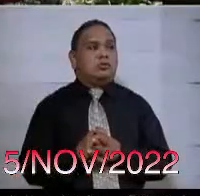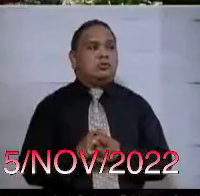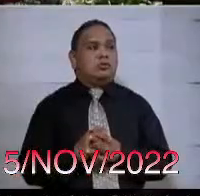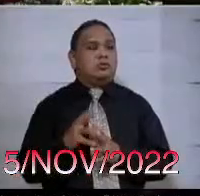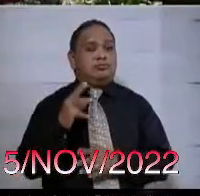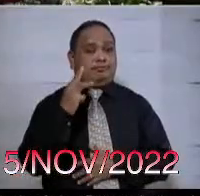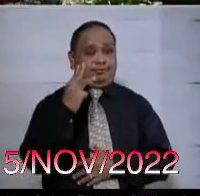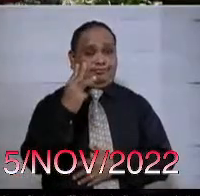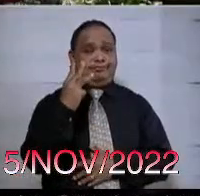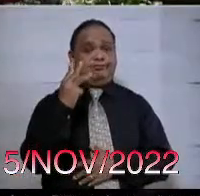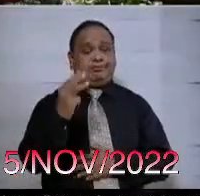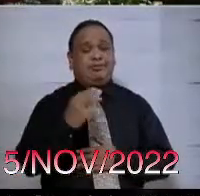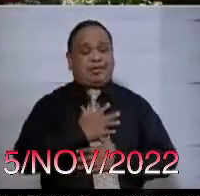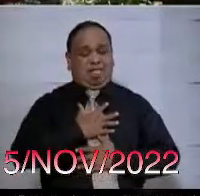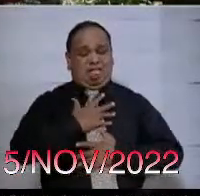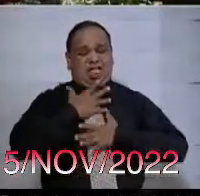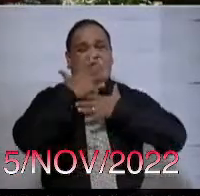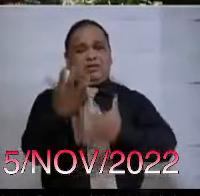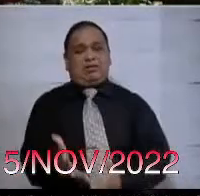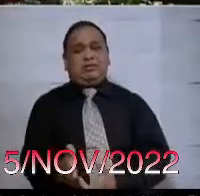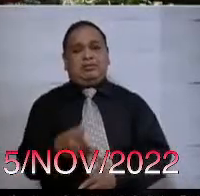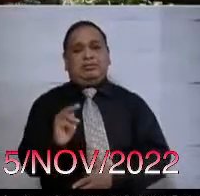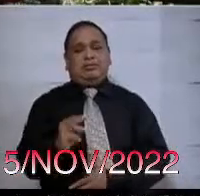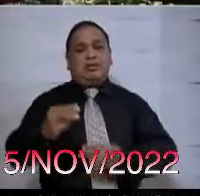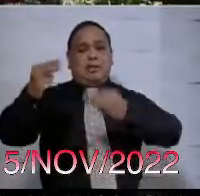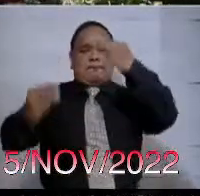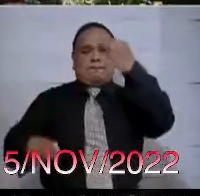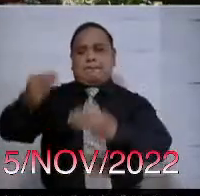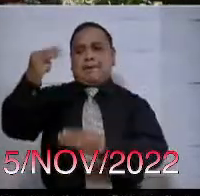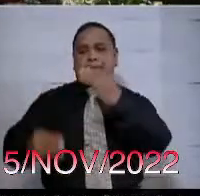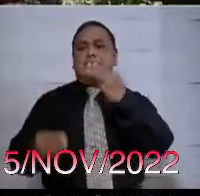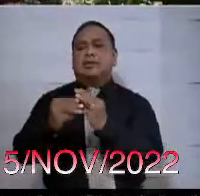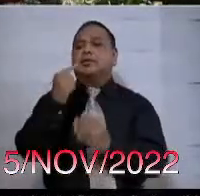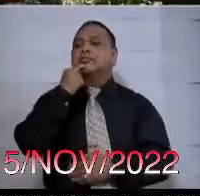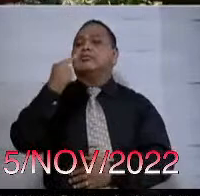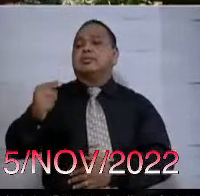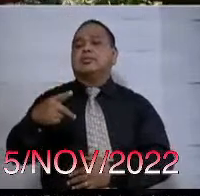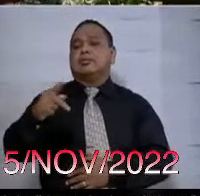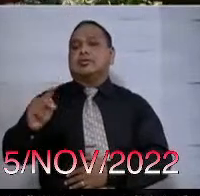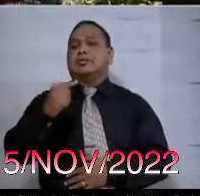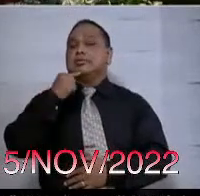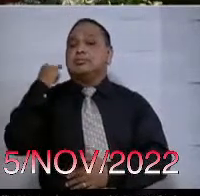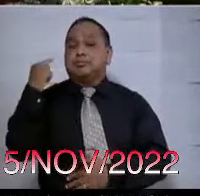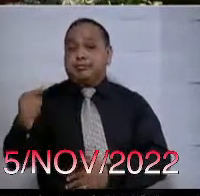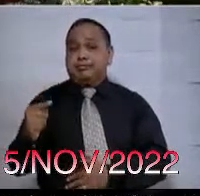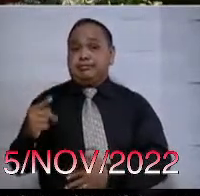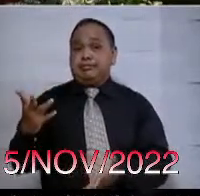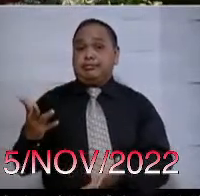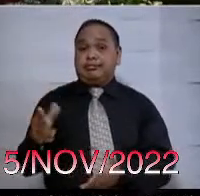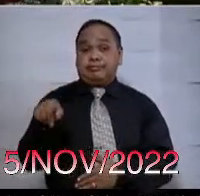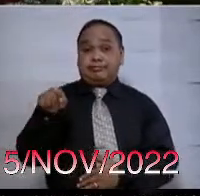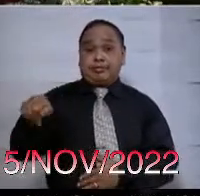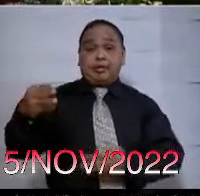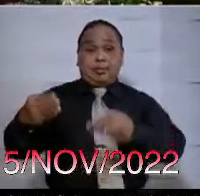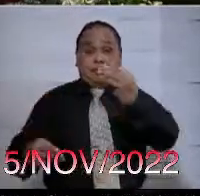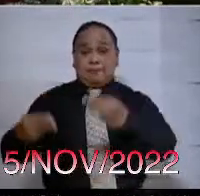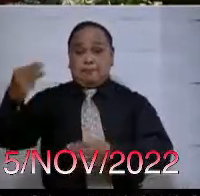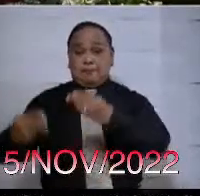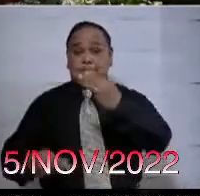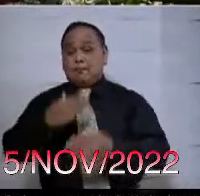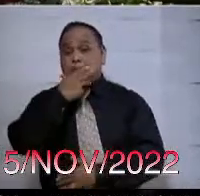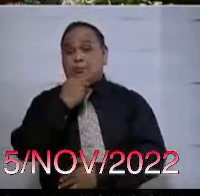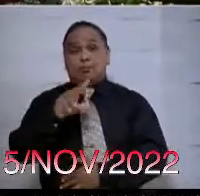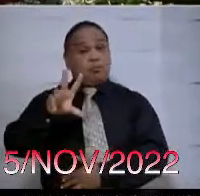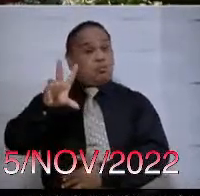él no va, tú pides una cita con un magistrado y te la dan, pero él no pide la cita con el magistrado